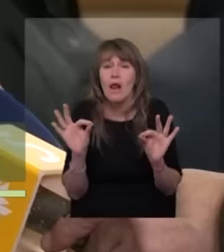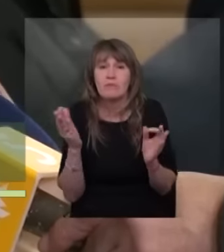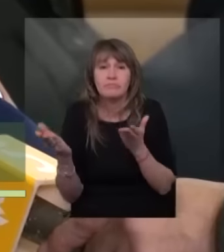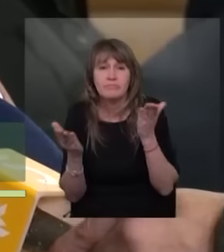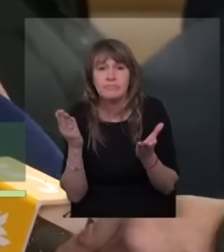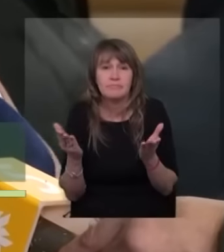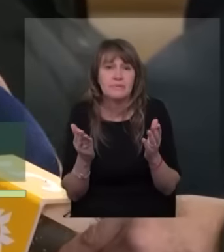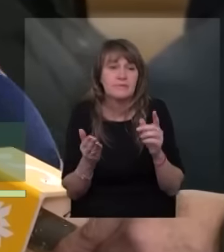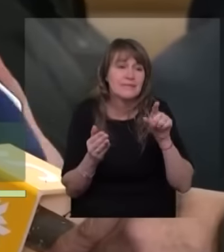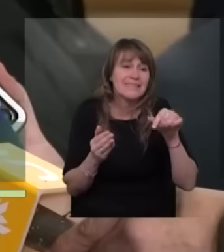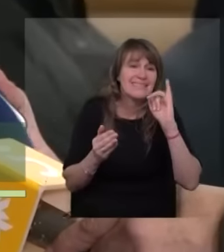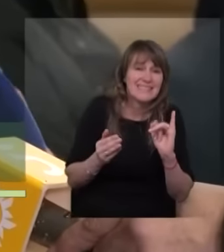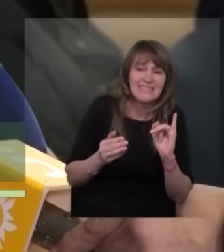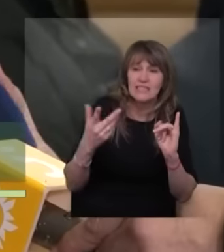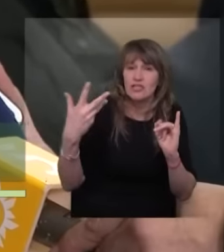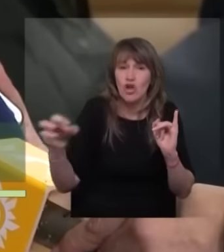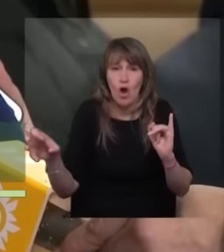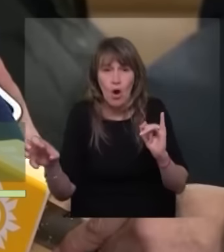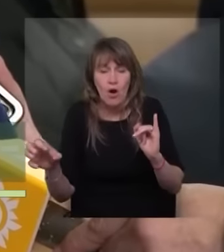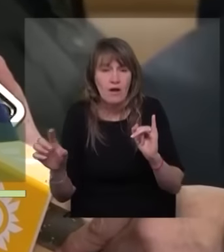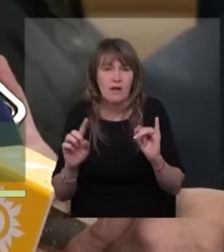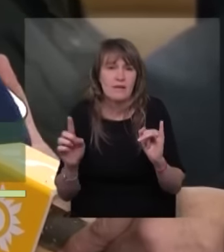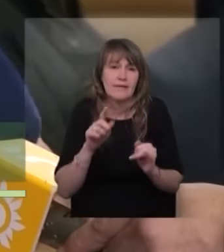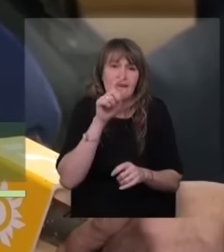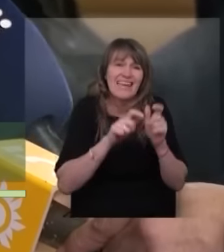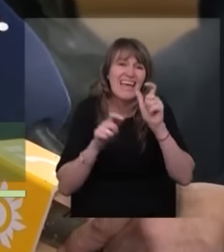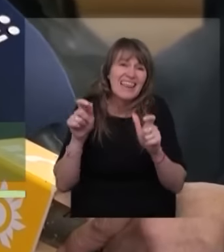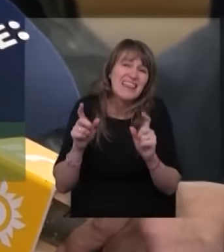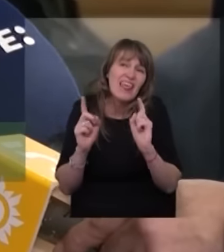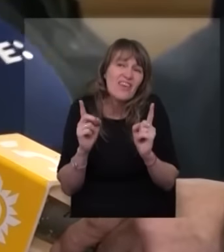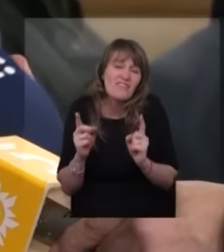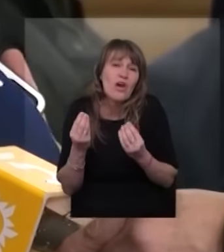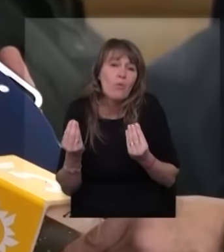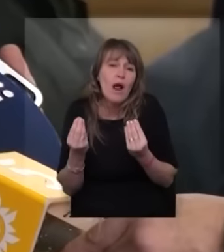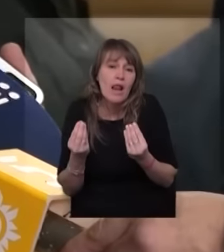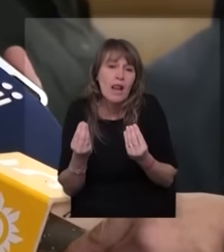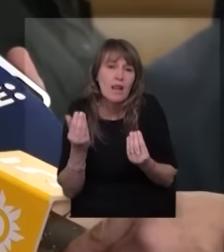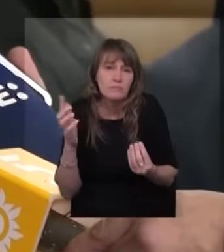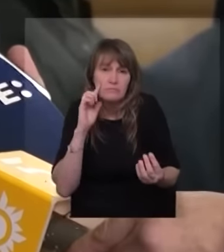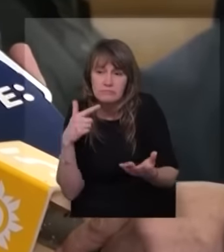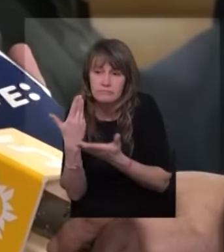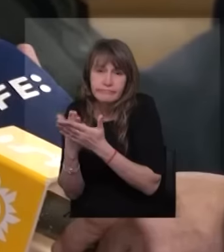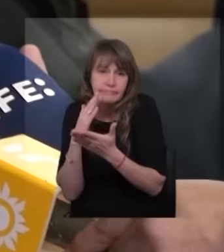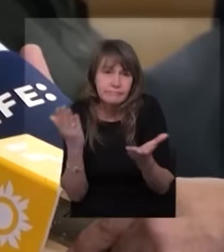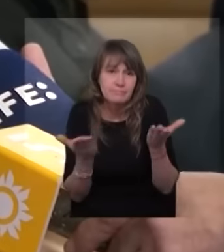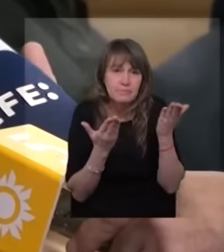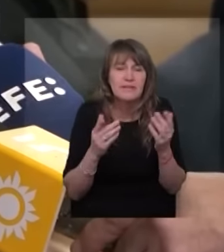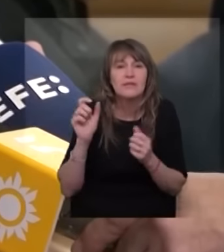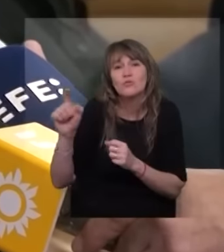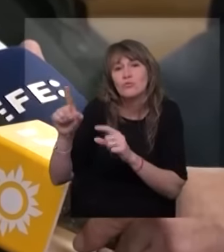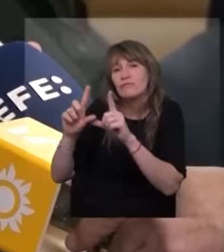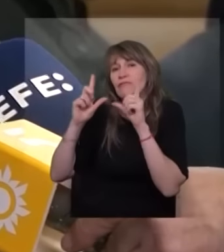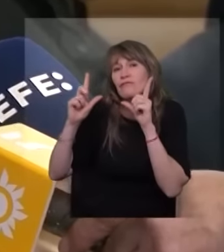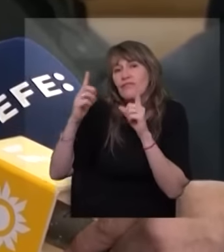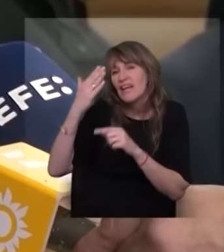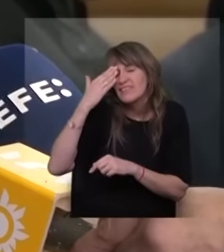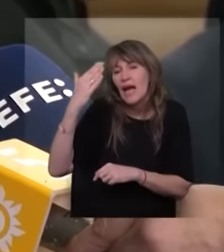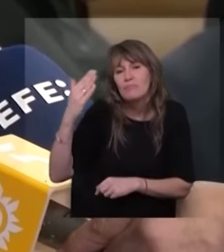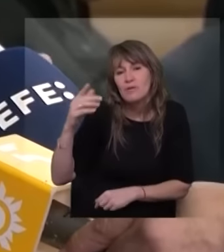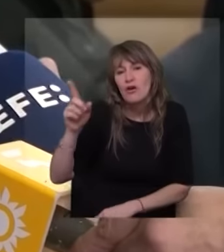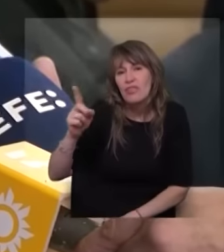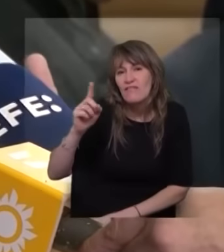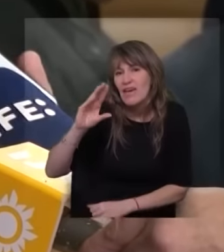más mínimo Así que va a haber todo y la gente va a tener que ponderar con todo y el candidato del frente amplio en algún momento va a tener que hablar